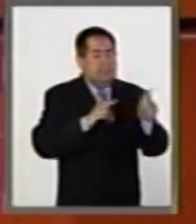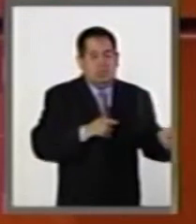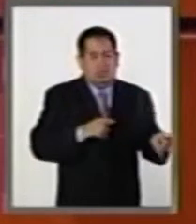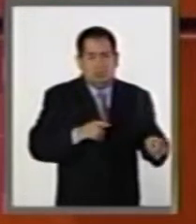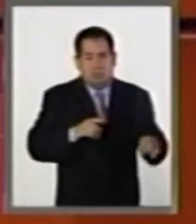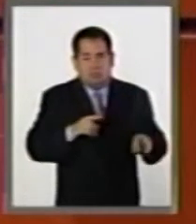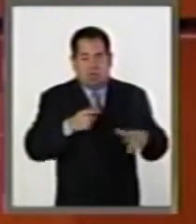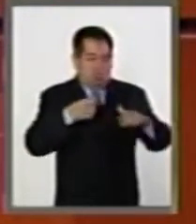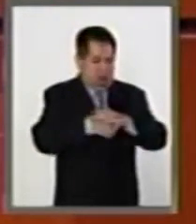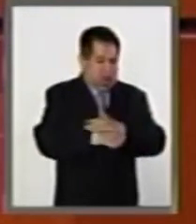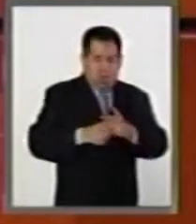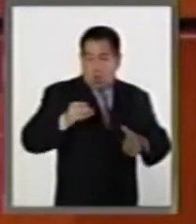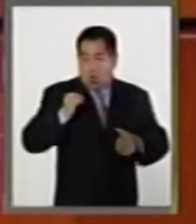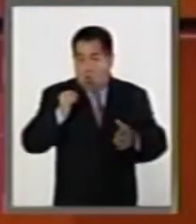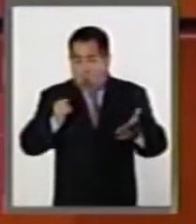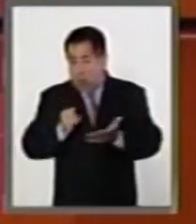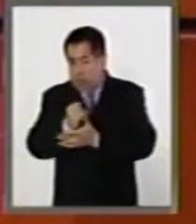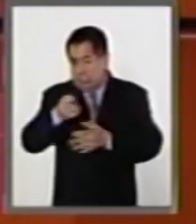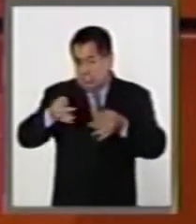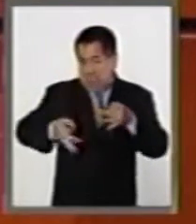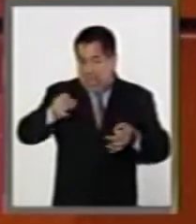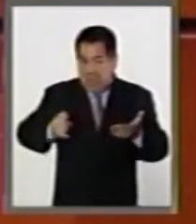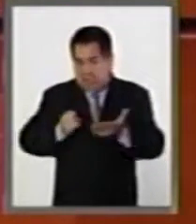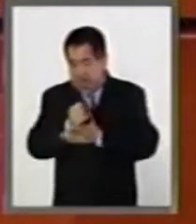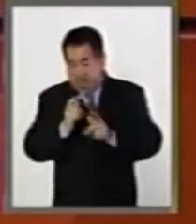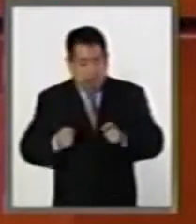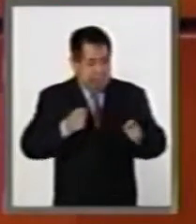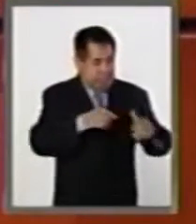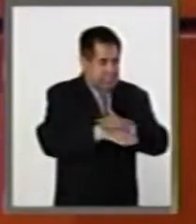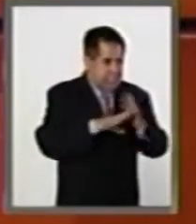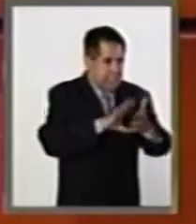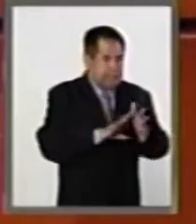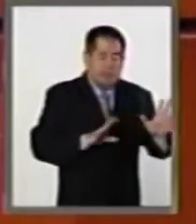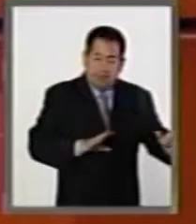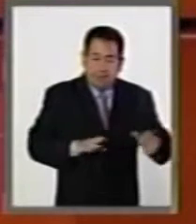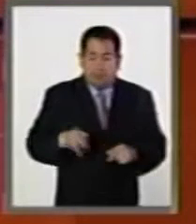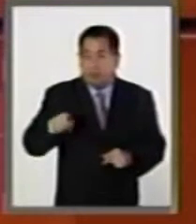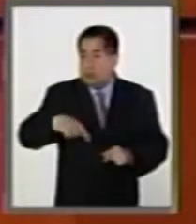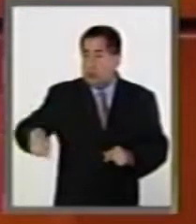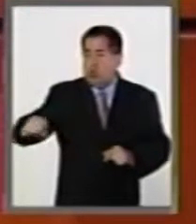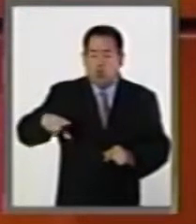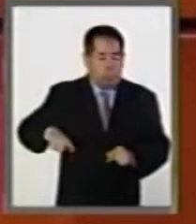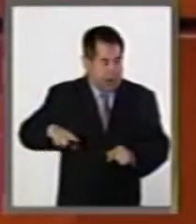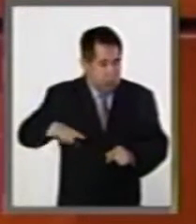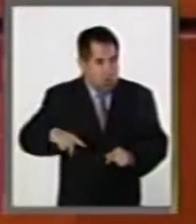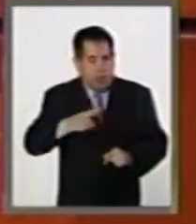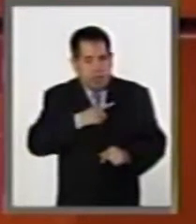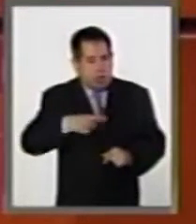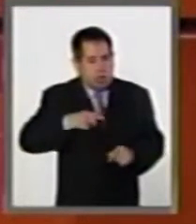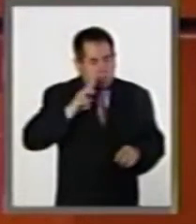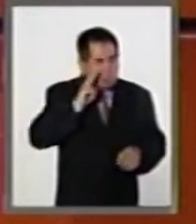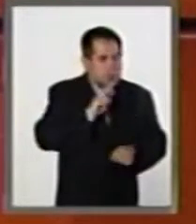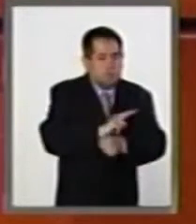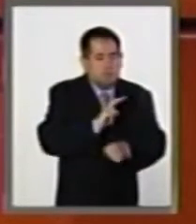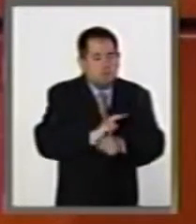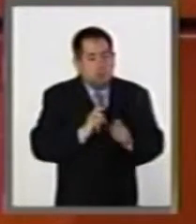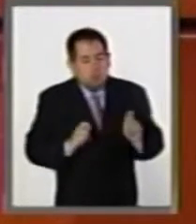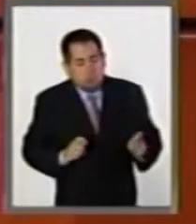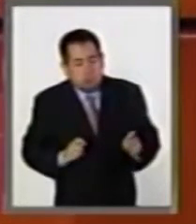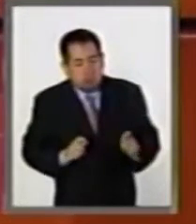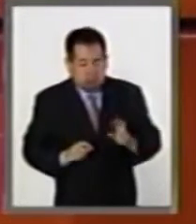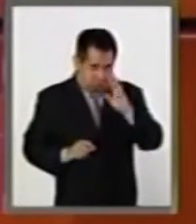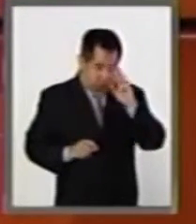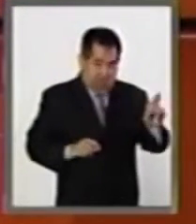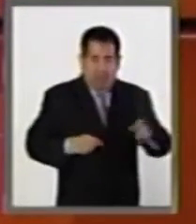la resolución judicial. Es deber del Estado tratar justamente y respetar